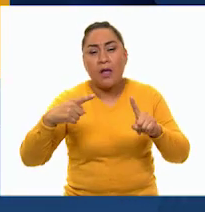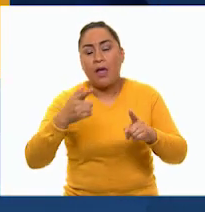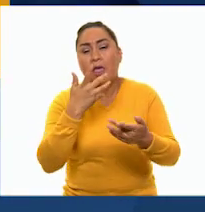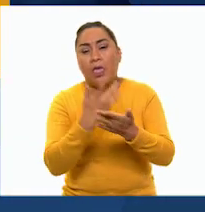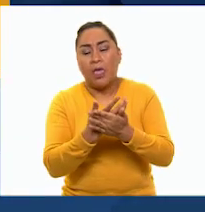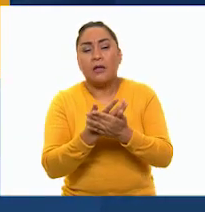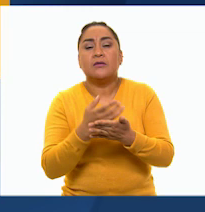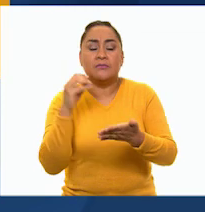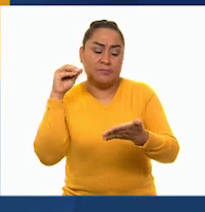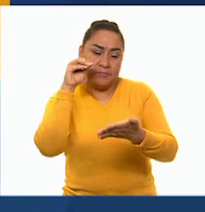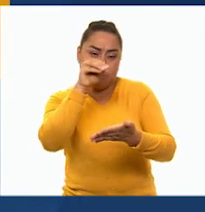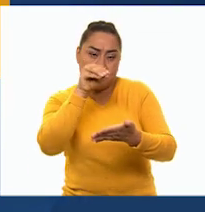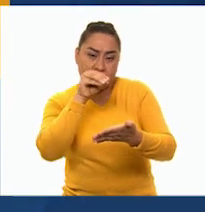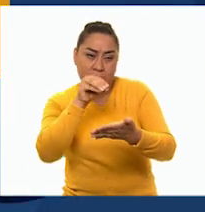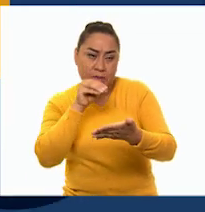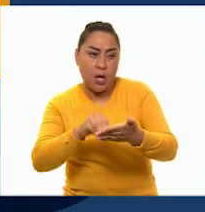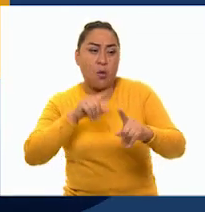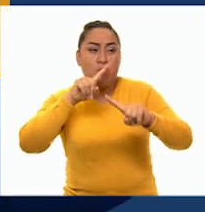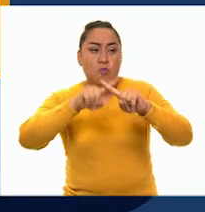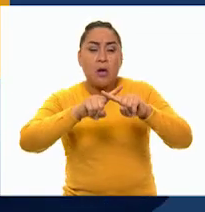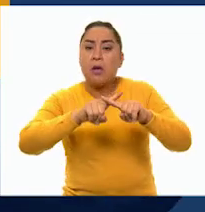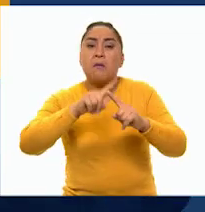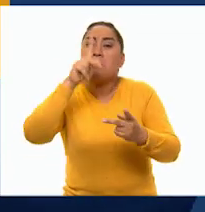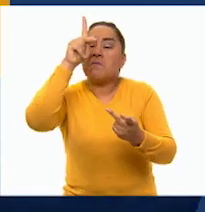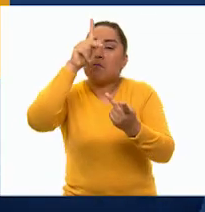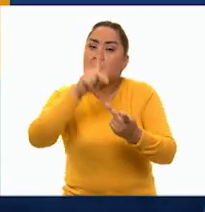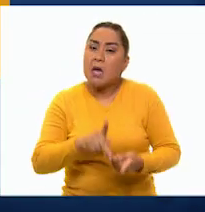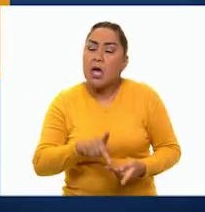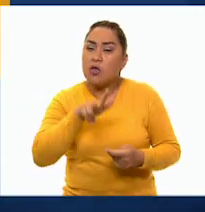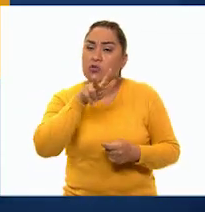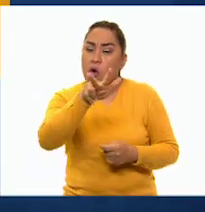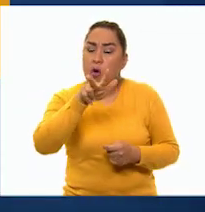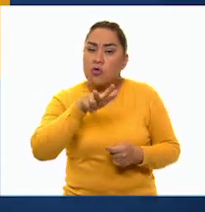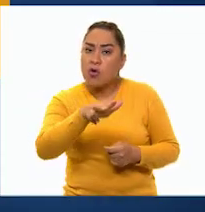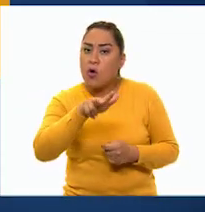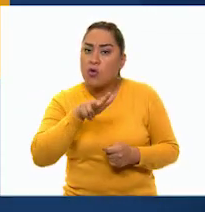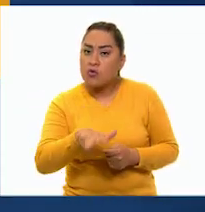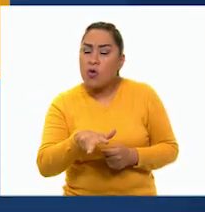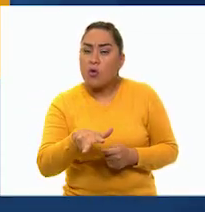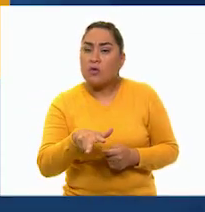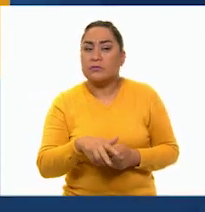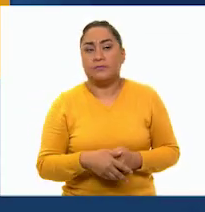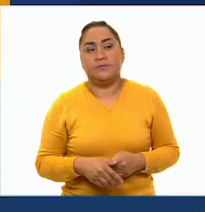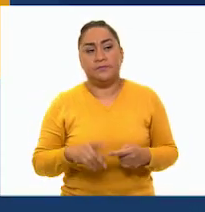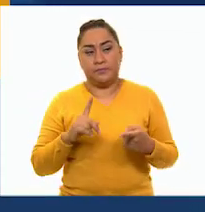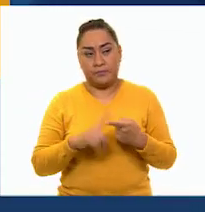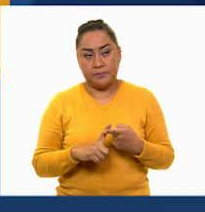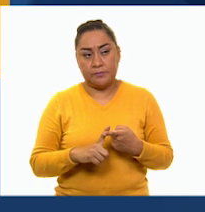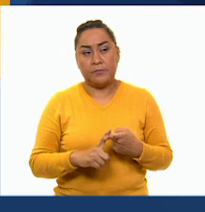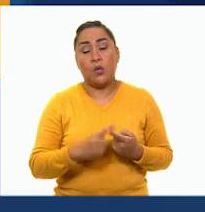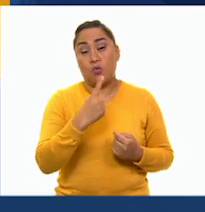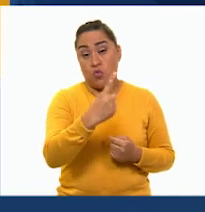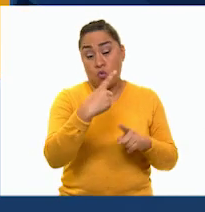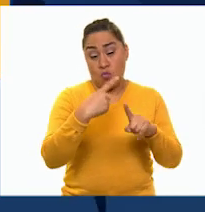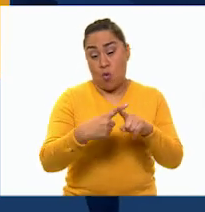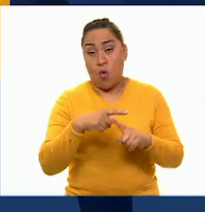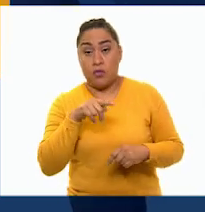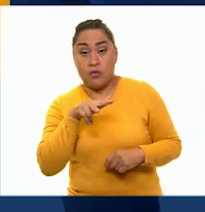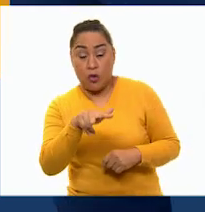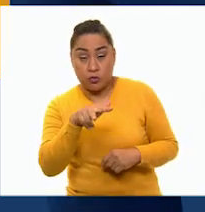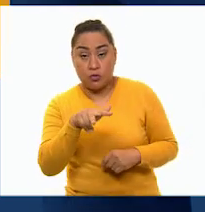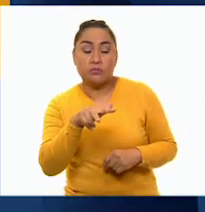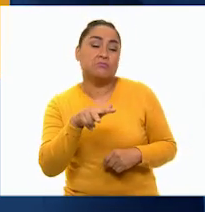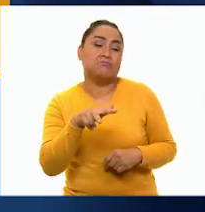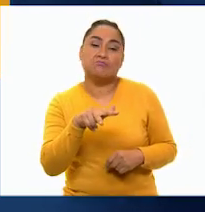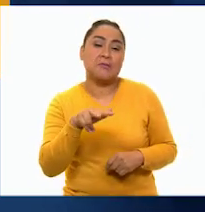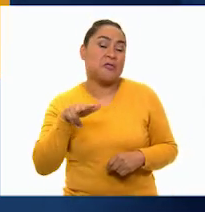las multiplicaciones que nos den el número 18. 1 por 18 igual